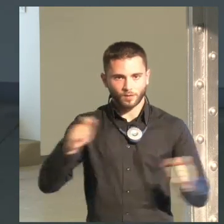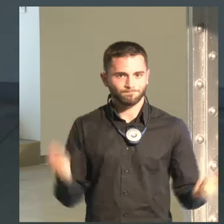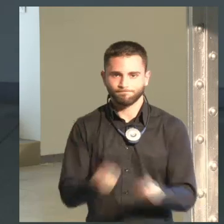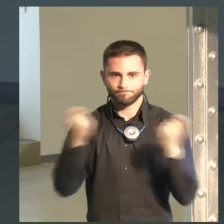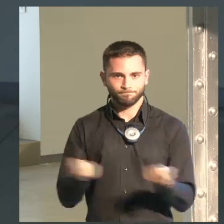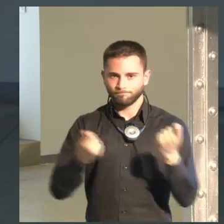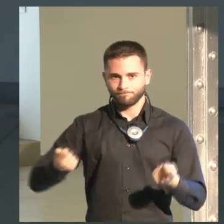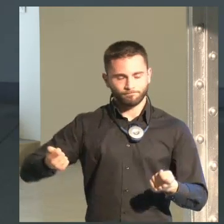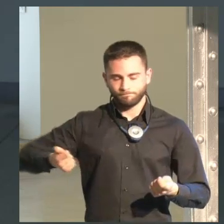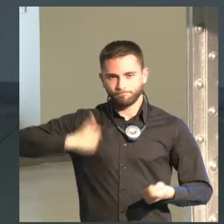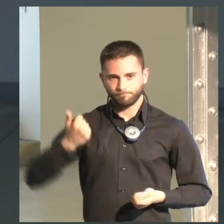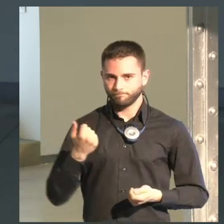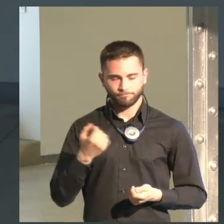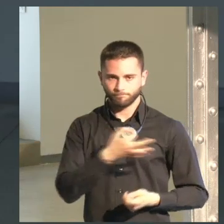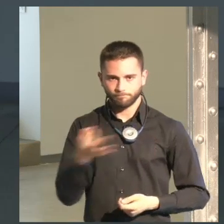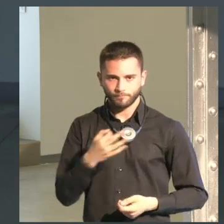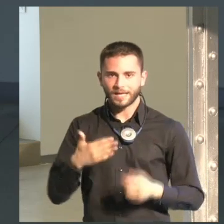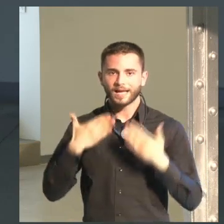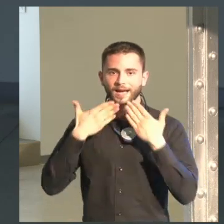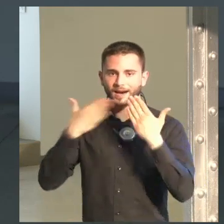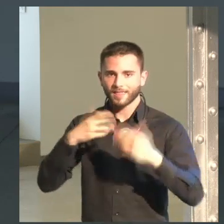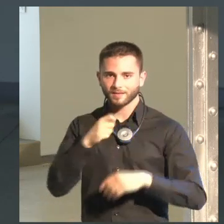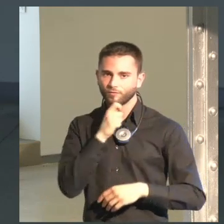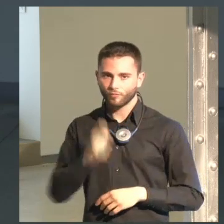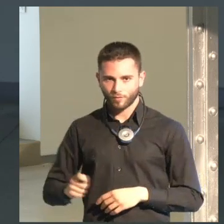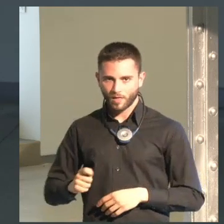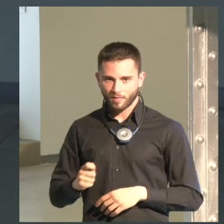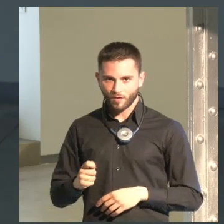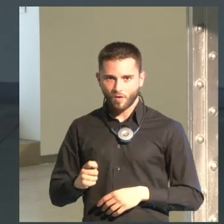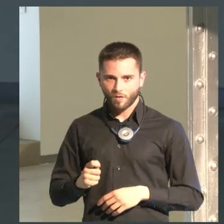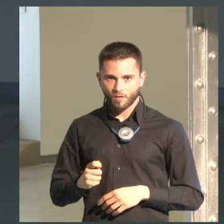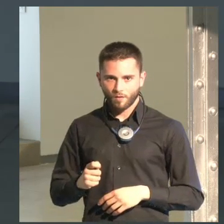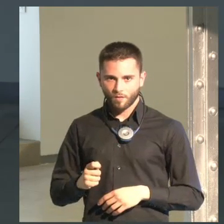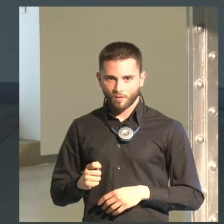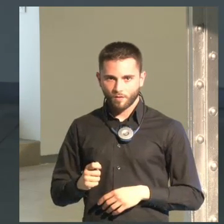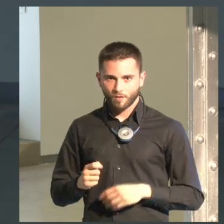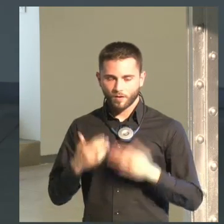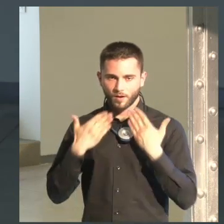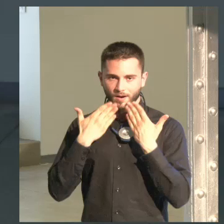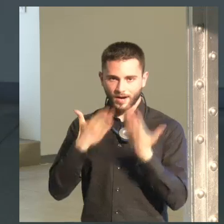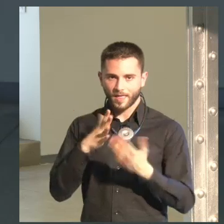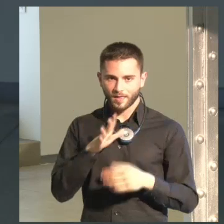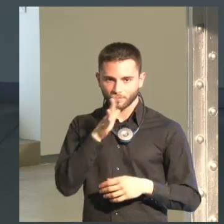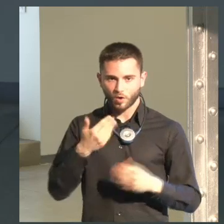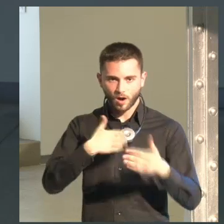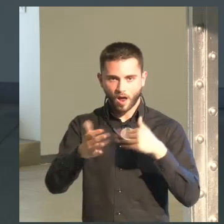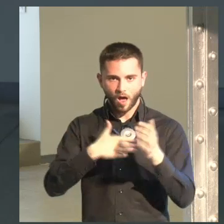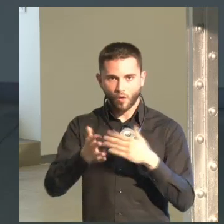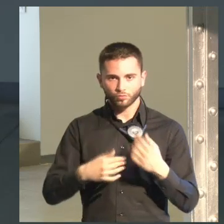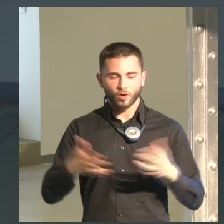quiero agradecer a la Fundación la idea de animar a los autores a